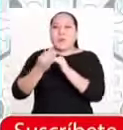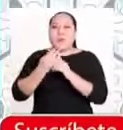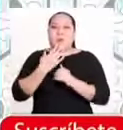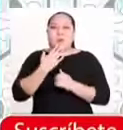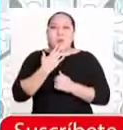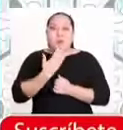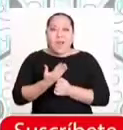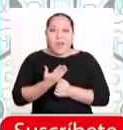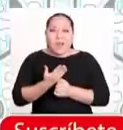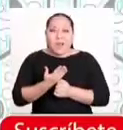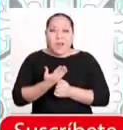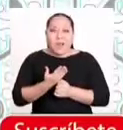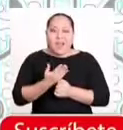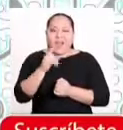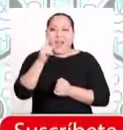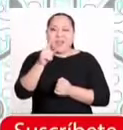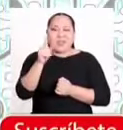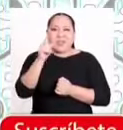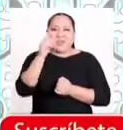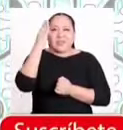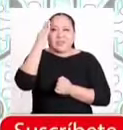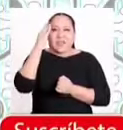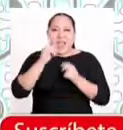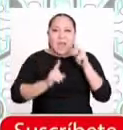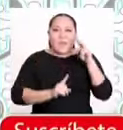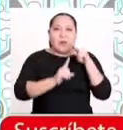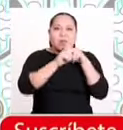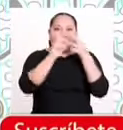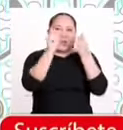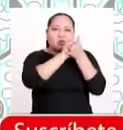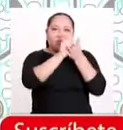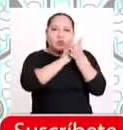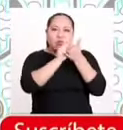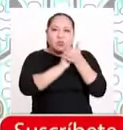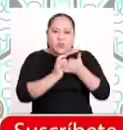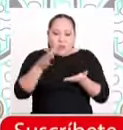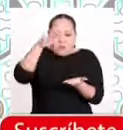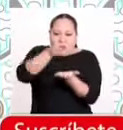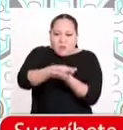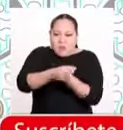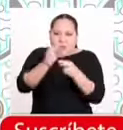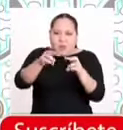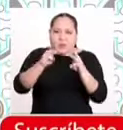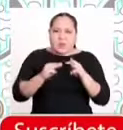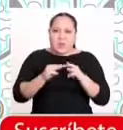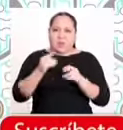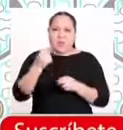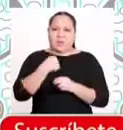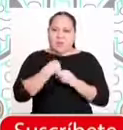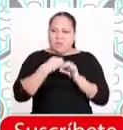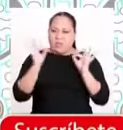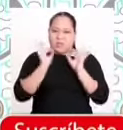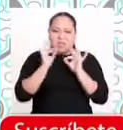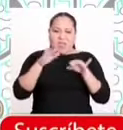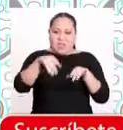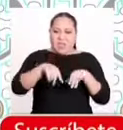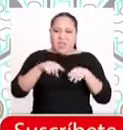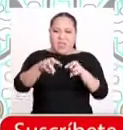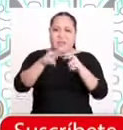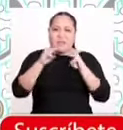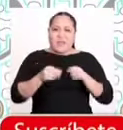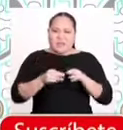¡Guau! ¡No van a creerlo! Apareció un texto sobre mi mesa. Yo no tenía nada sobre